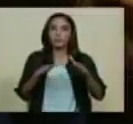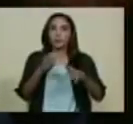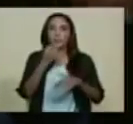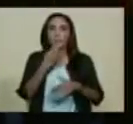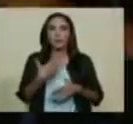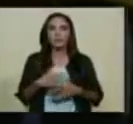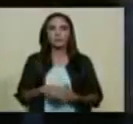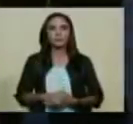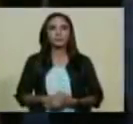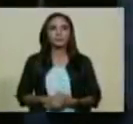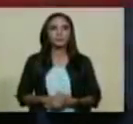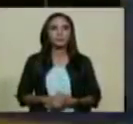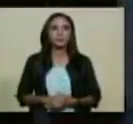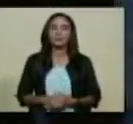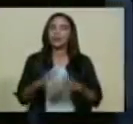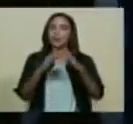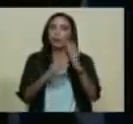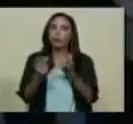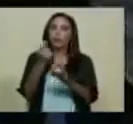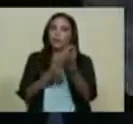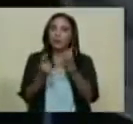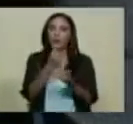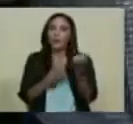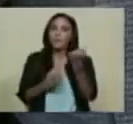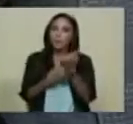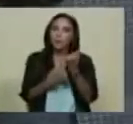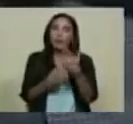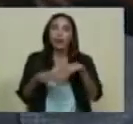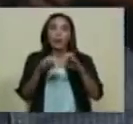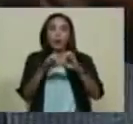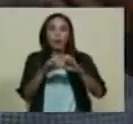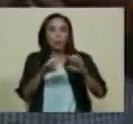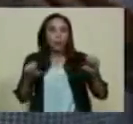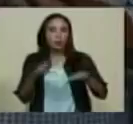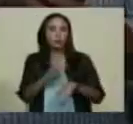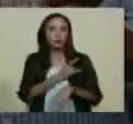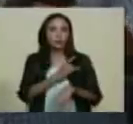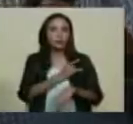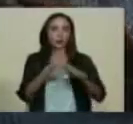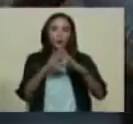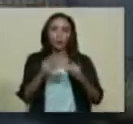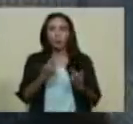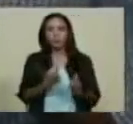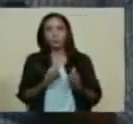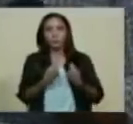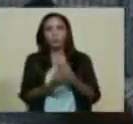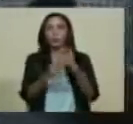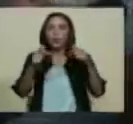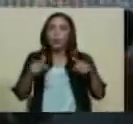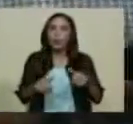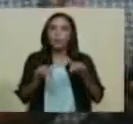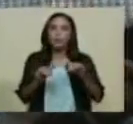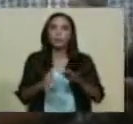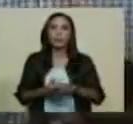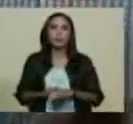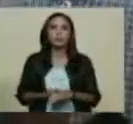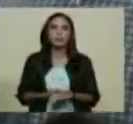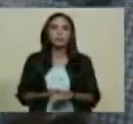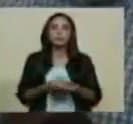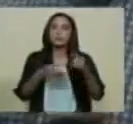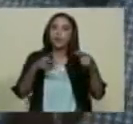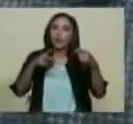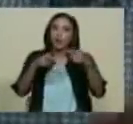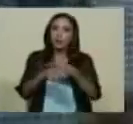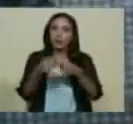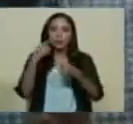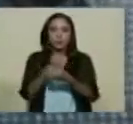usted no ha negado a nuestras universidades, hoy estamos haciendo la inauguración de